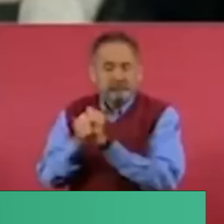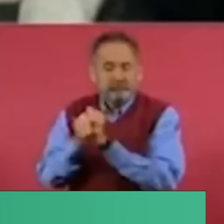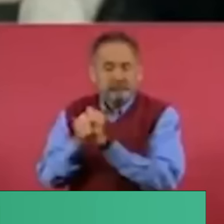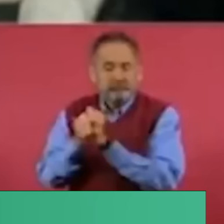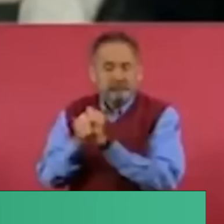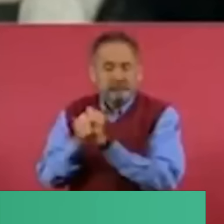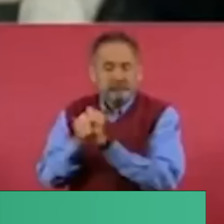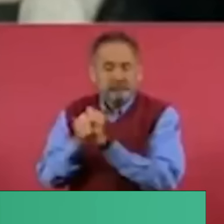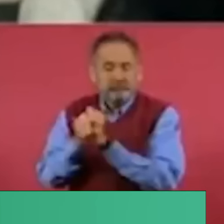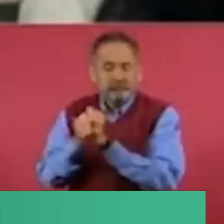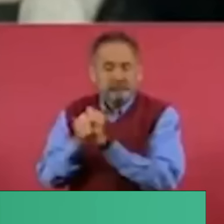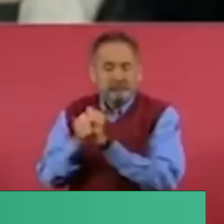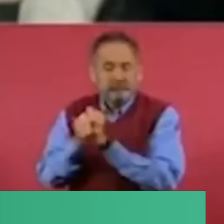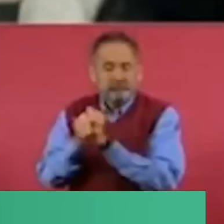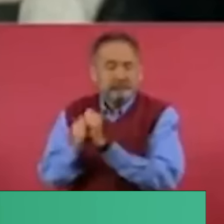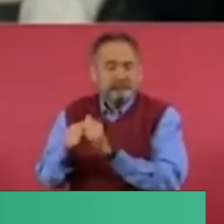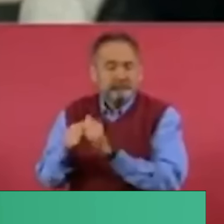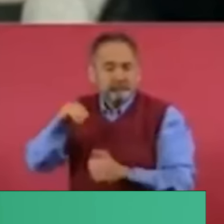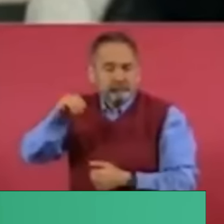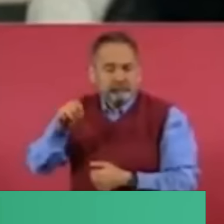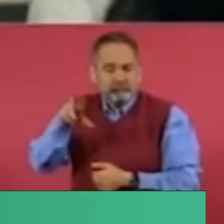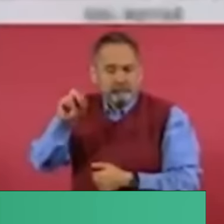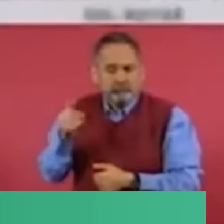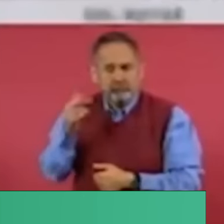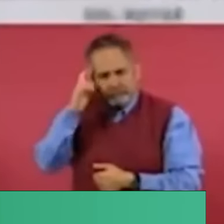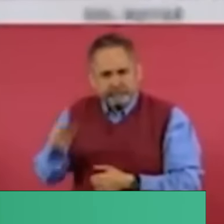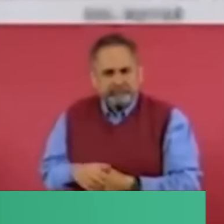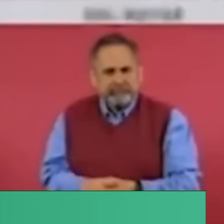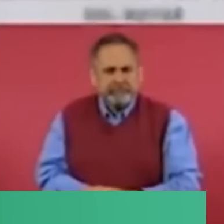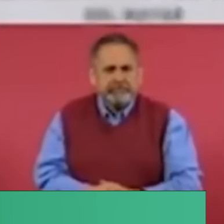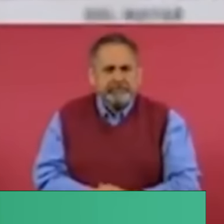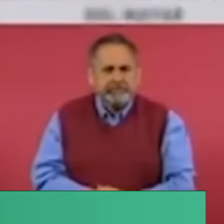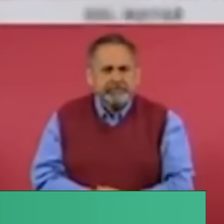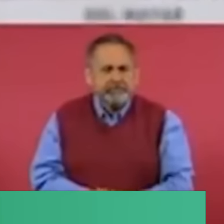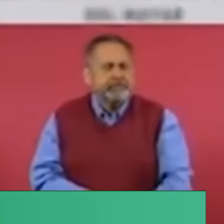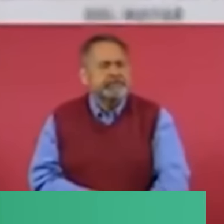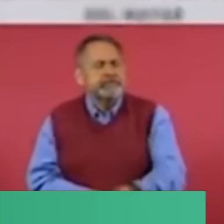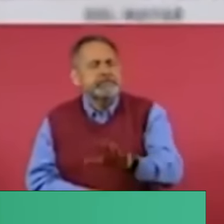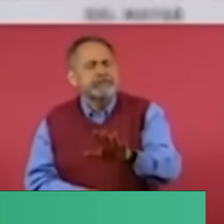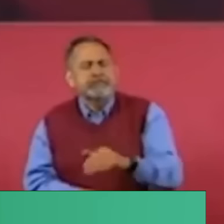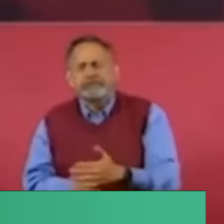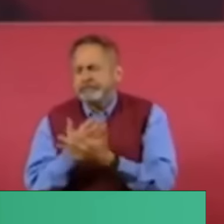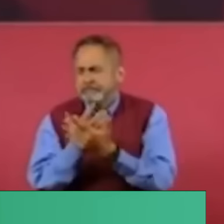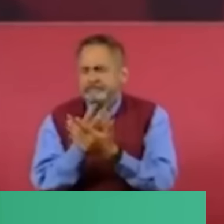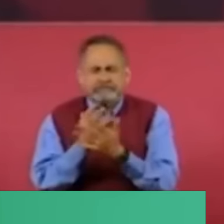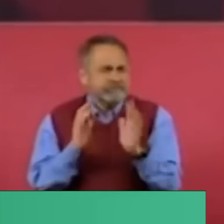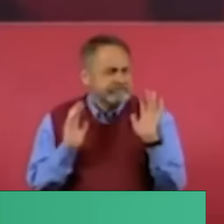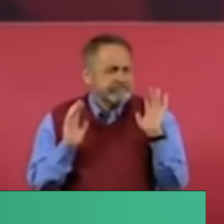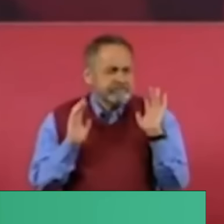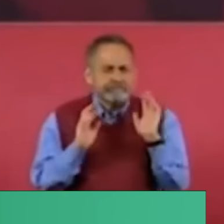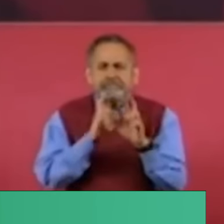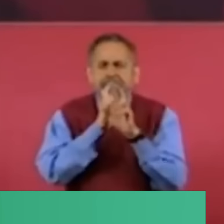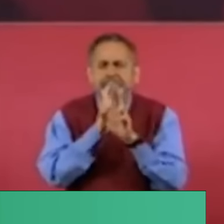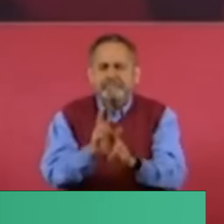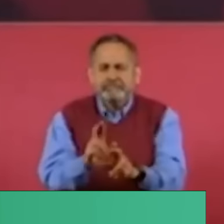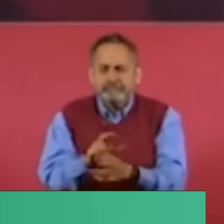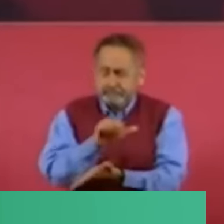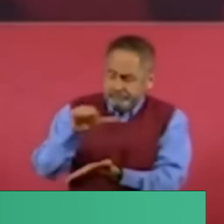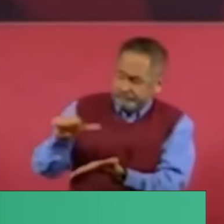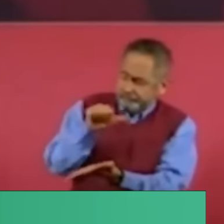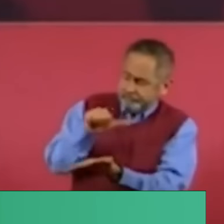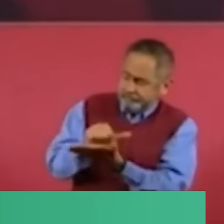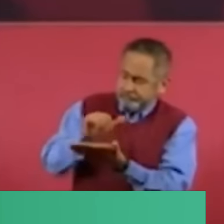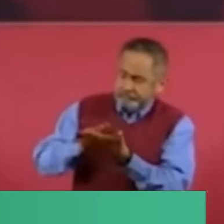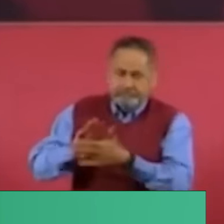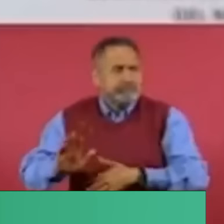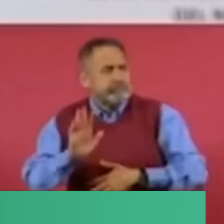¿Tenemos el audio? Colóquelo, por favor. Vamos a esperar que den a conocer las actas, porque